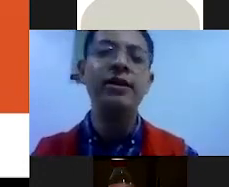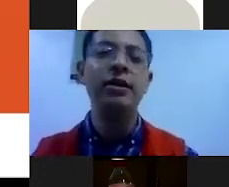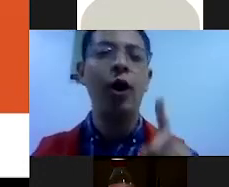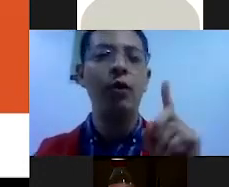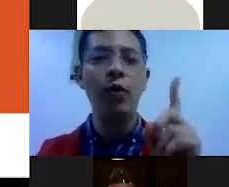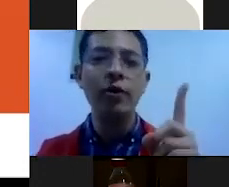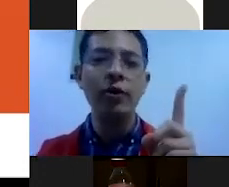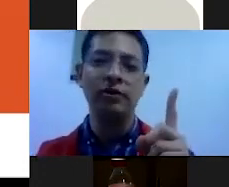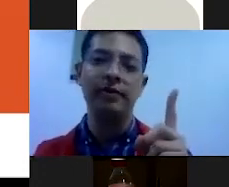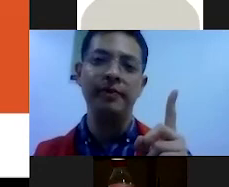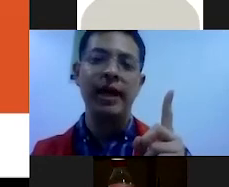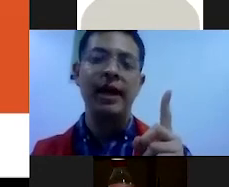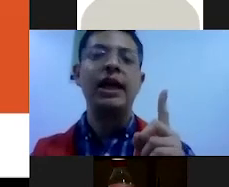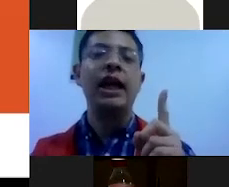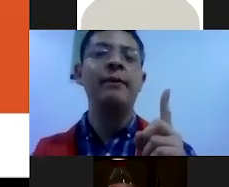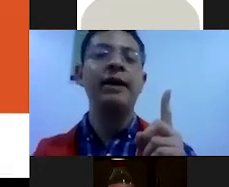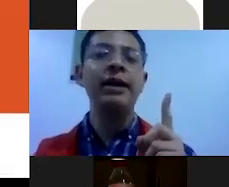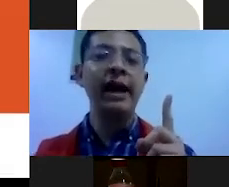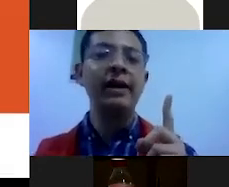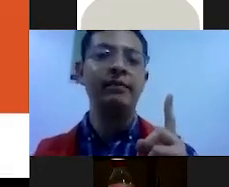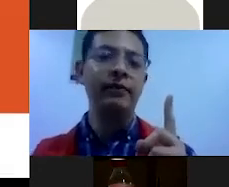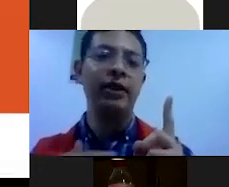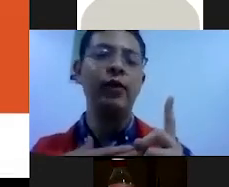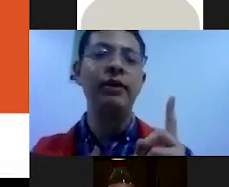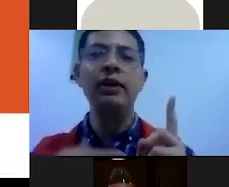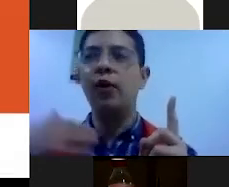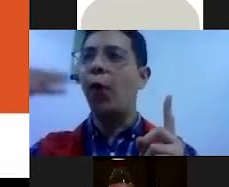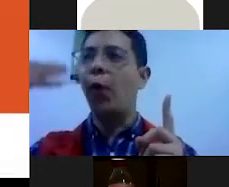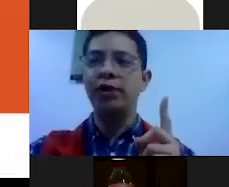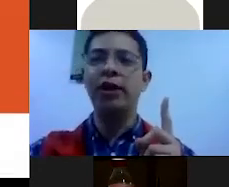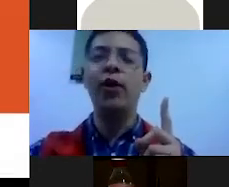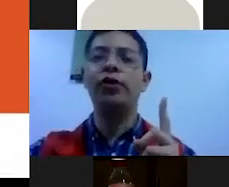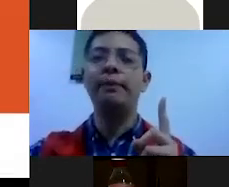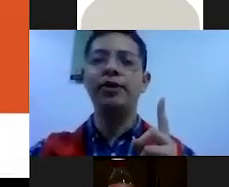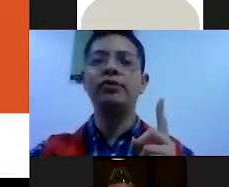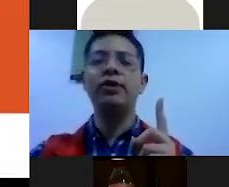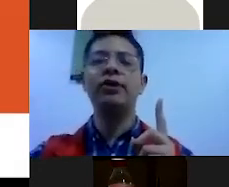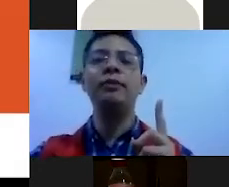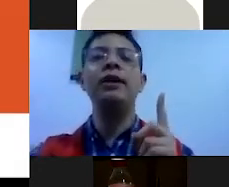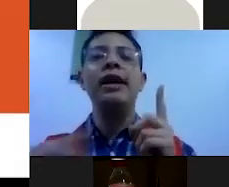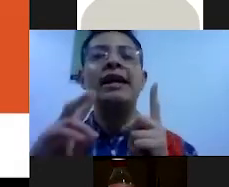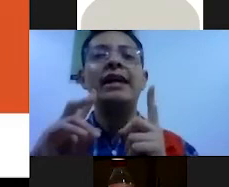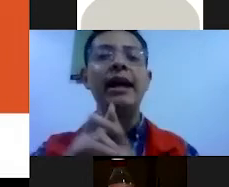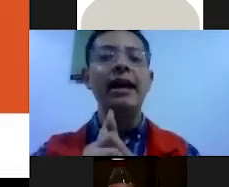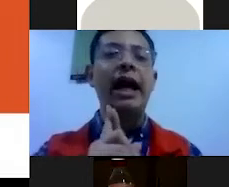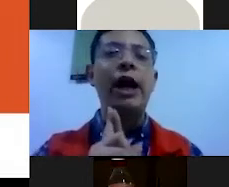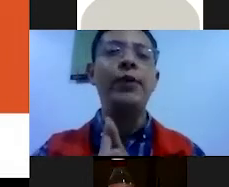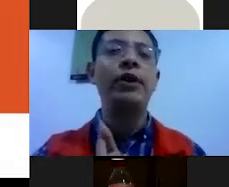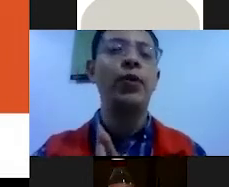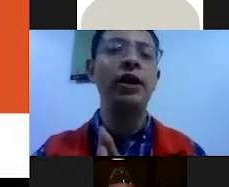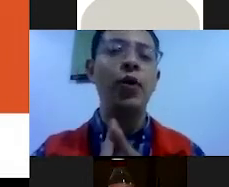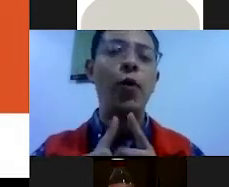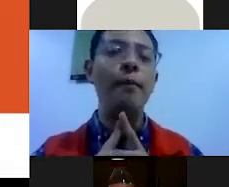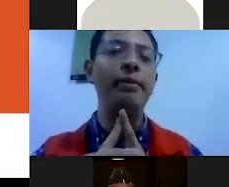a decir 1, que me va a indicar, tanto a mí, o si tengo otra persona auxiliándome, que acabo